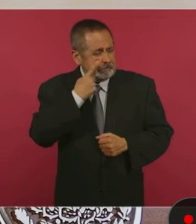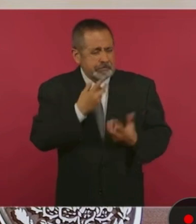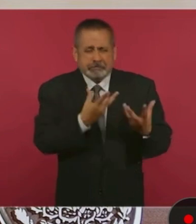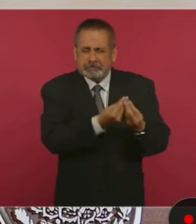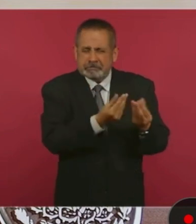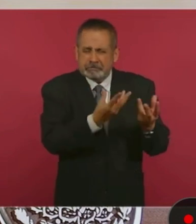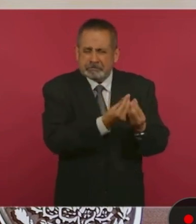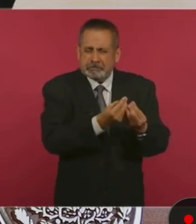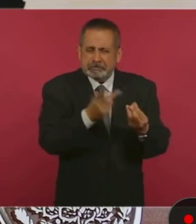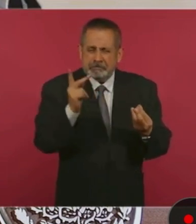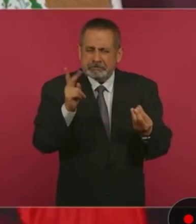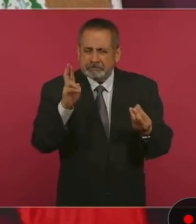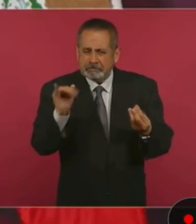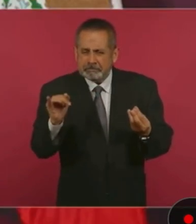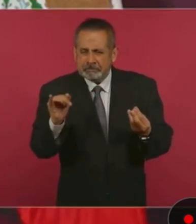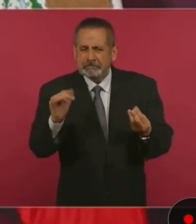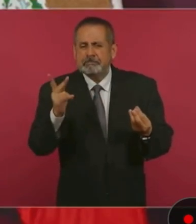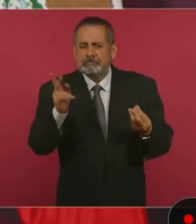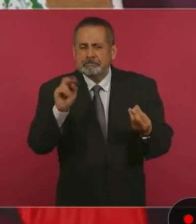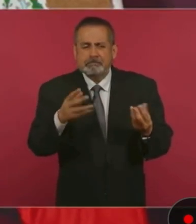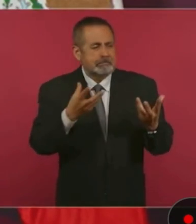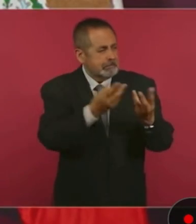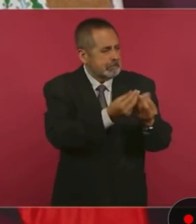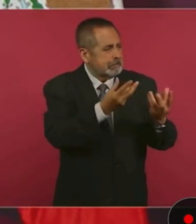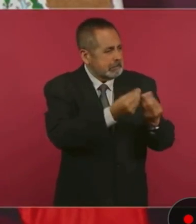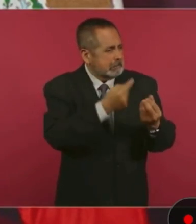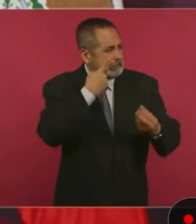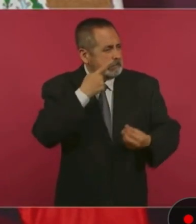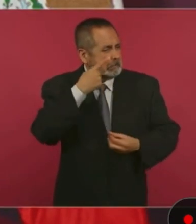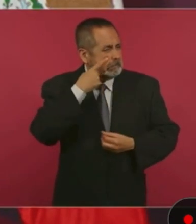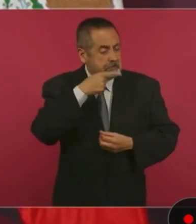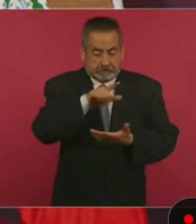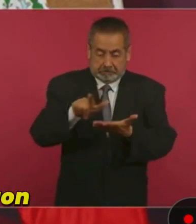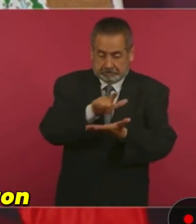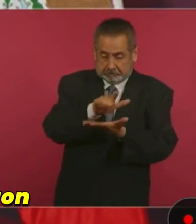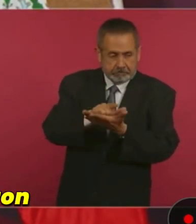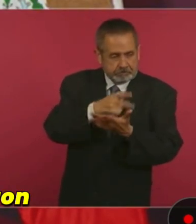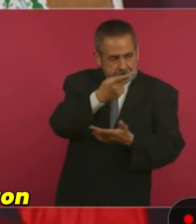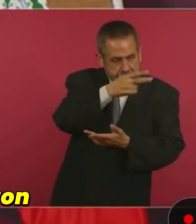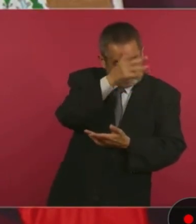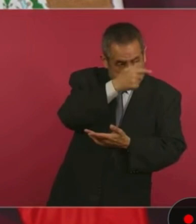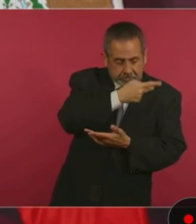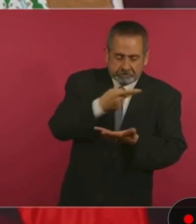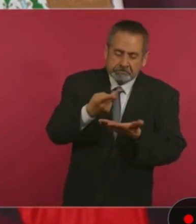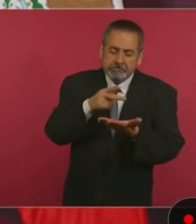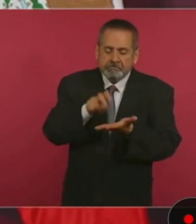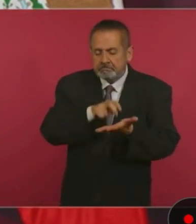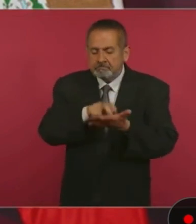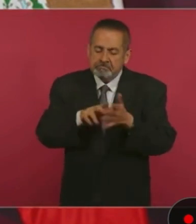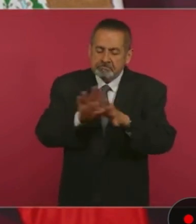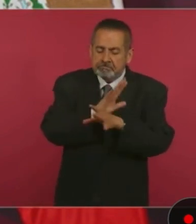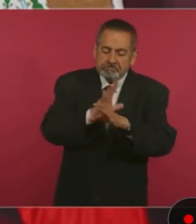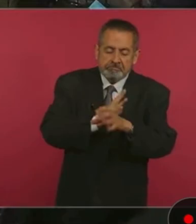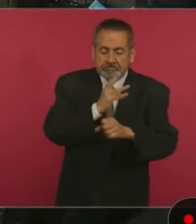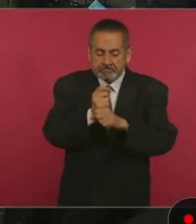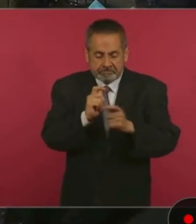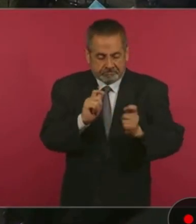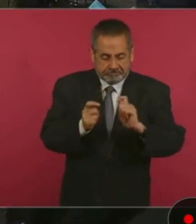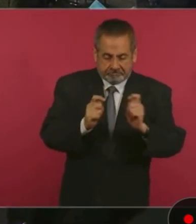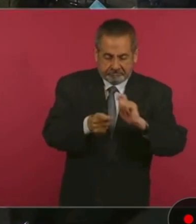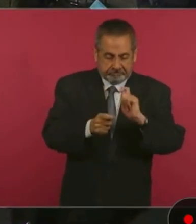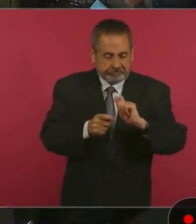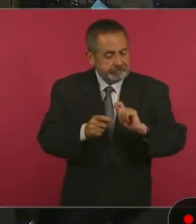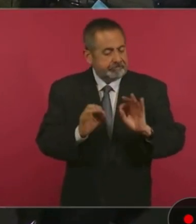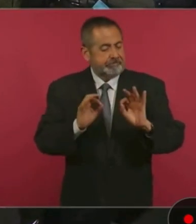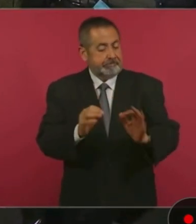modificaron el marco jurídico, o mejor dicho, lo adecuaron para llevar